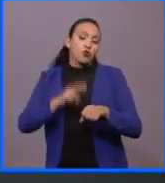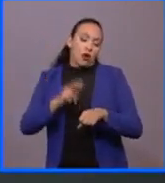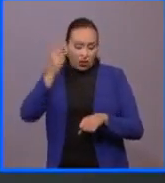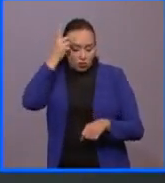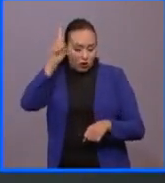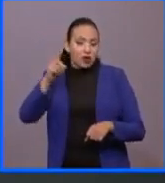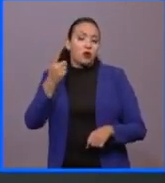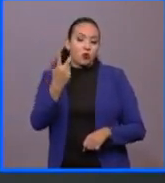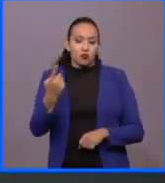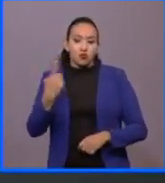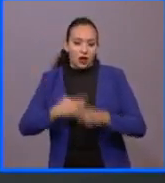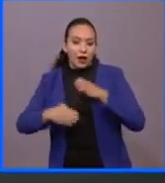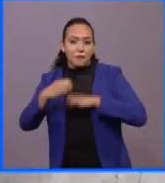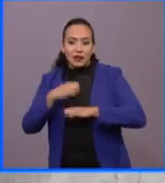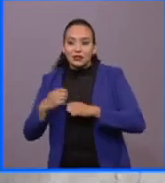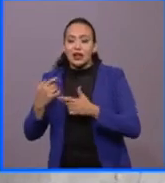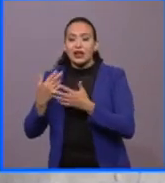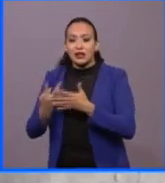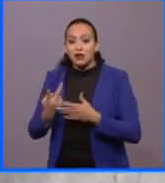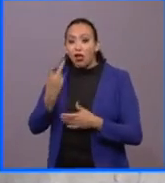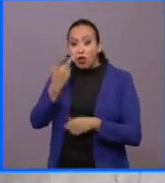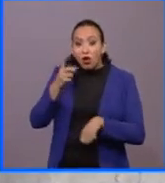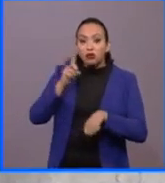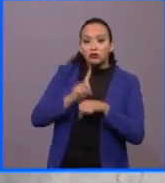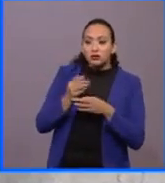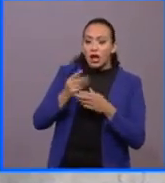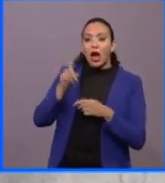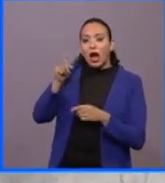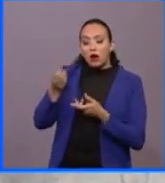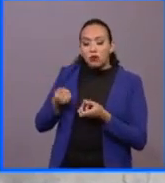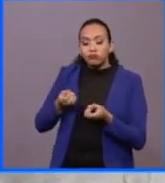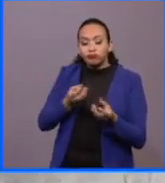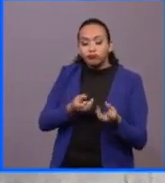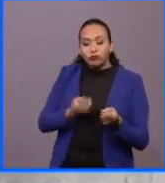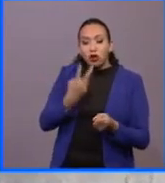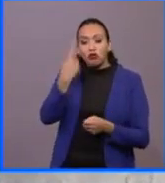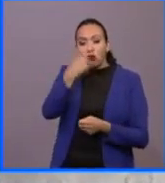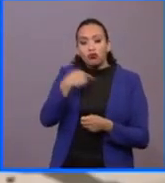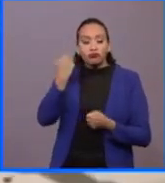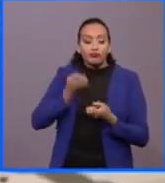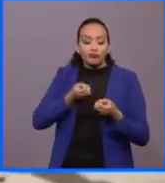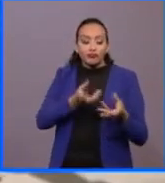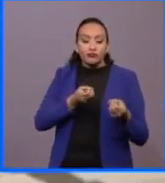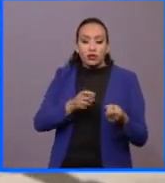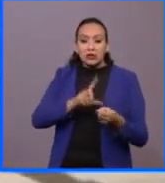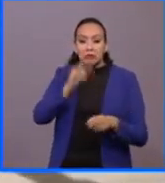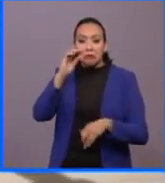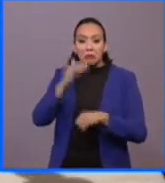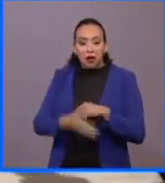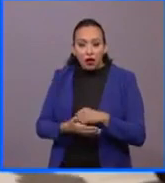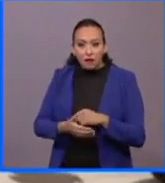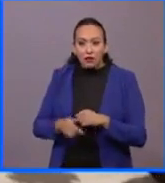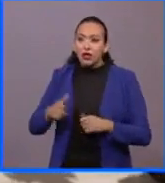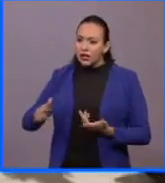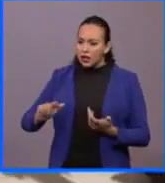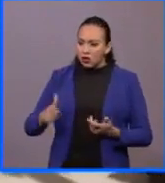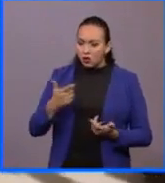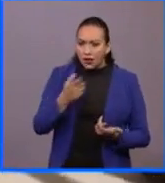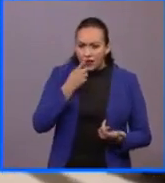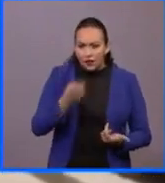a 2 horas cada 2 días. El Ayuntamiento y el Sistema Municipal de Agua Potable y Alcantarillado de